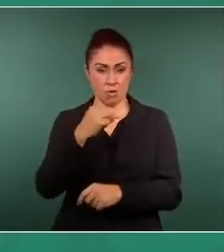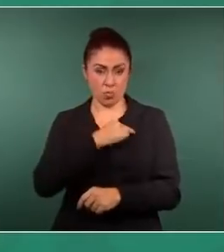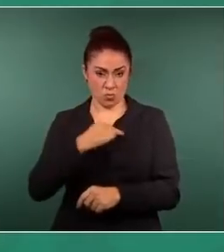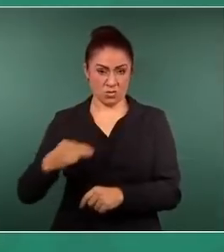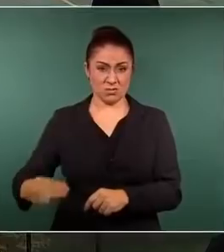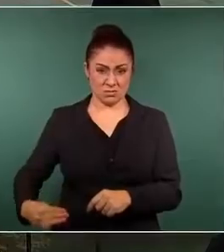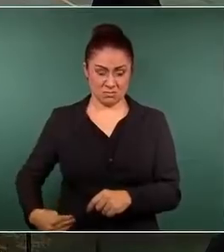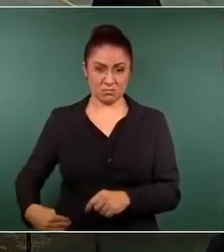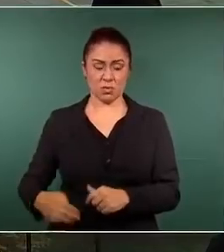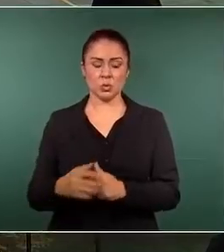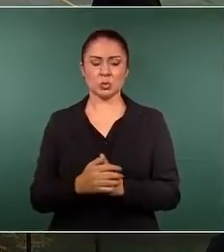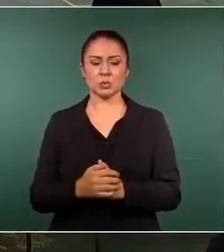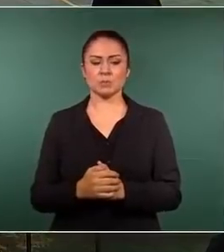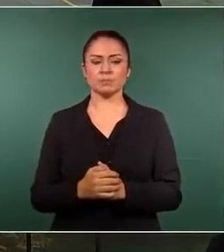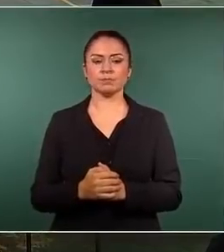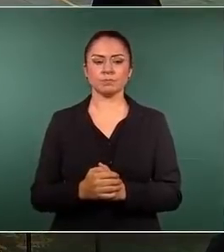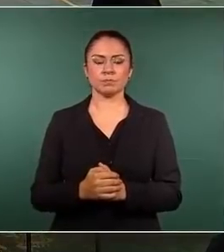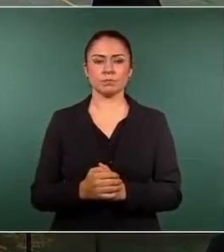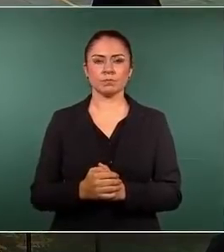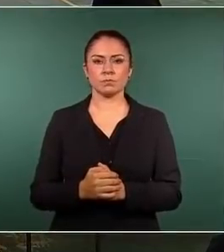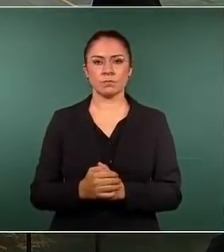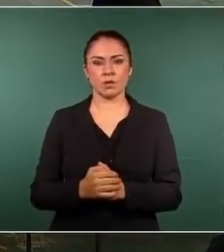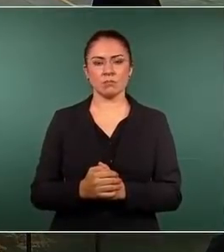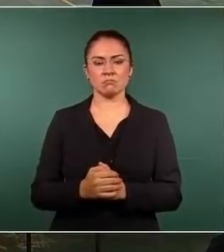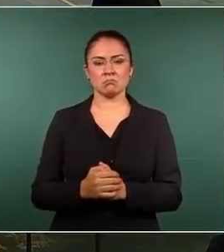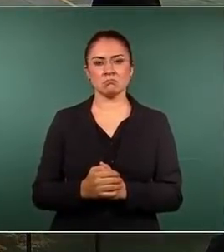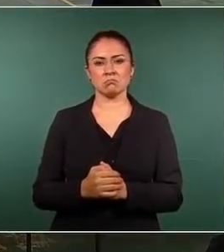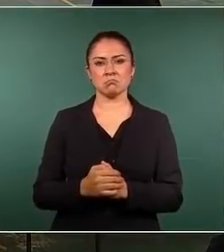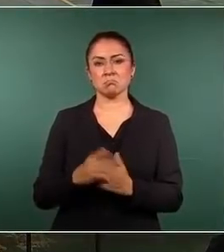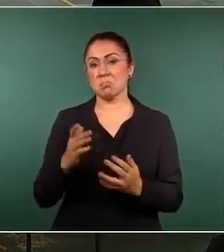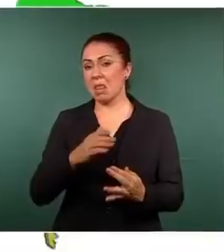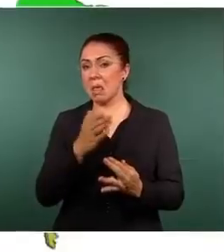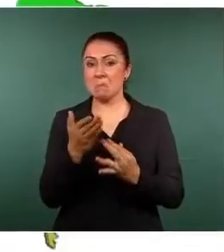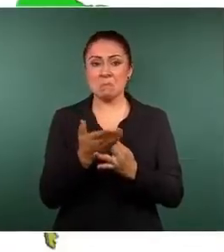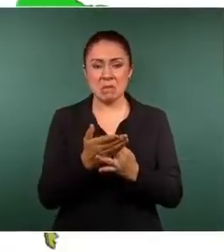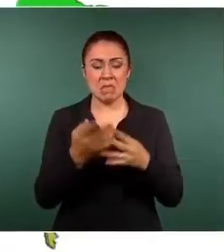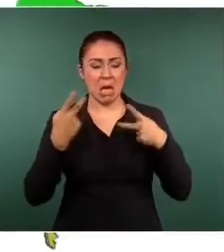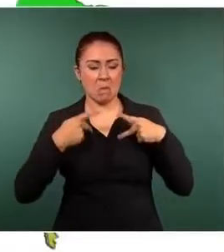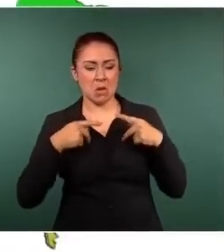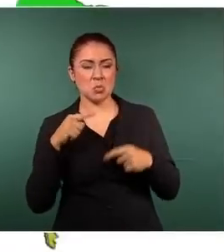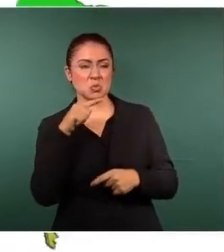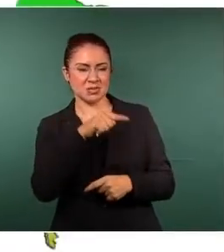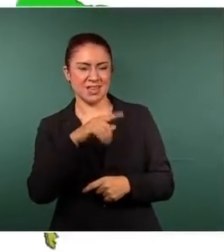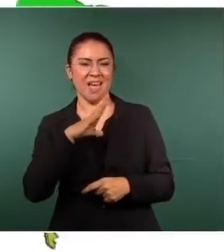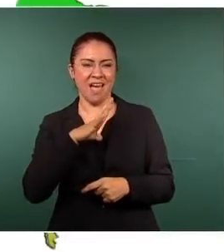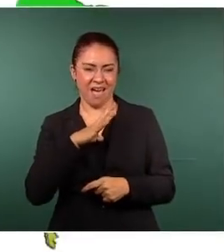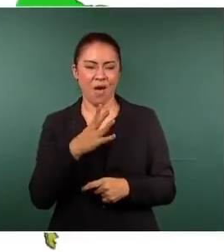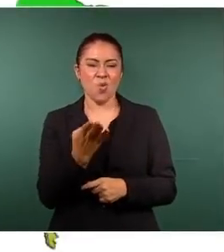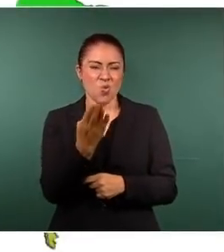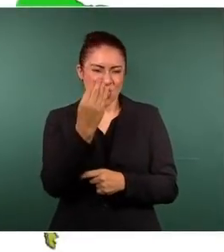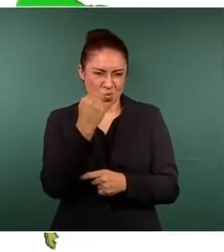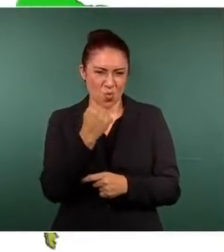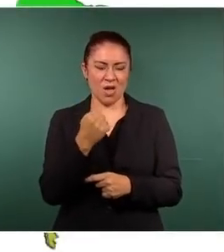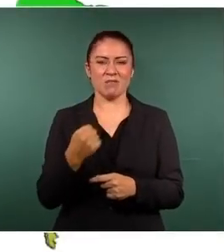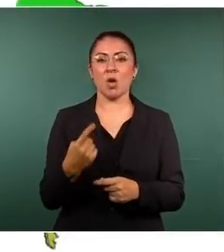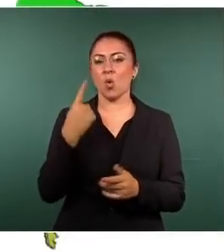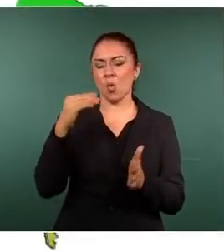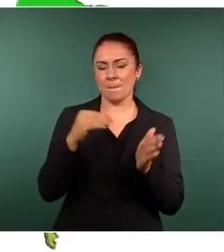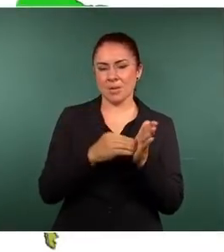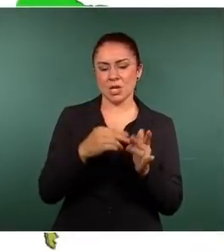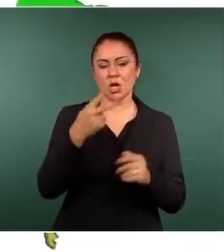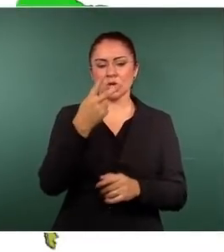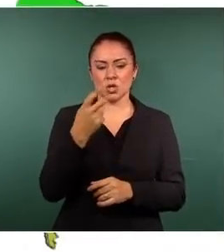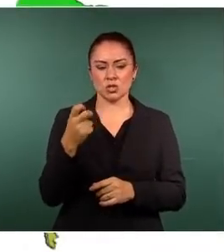está más de la mitad de la población de la población es de un millón 223